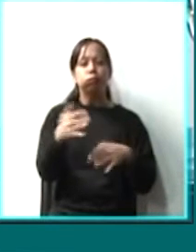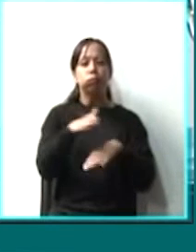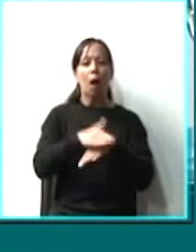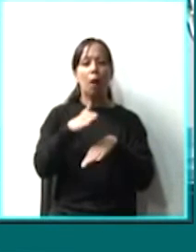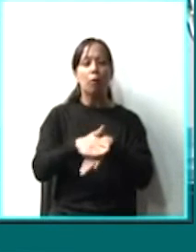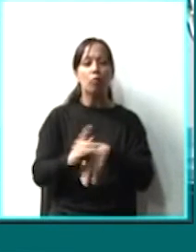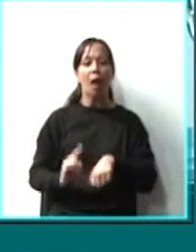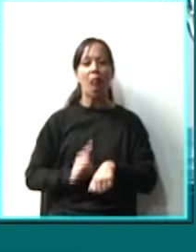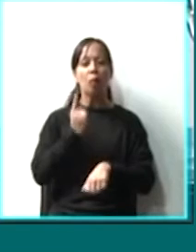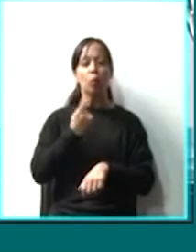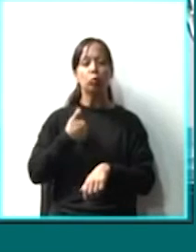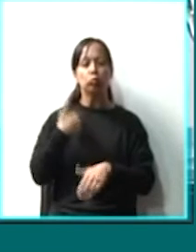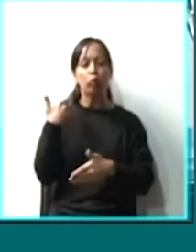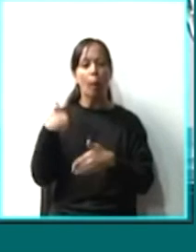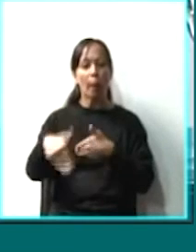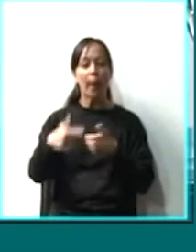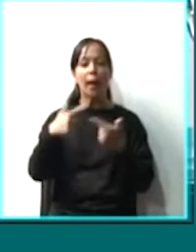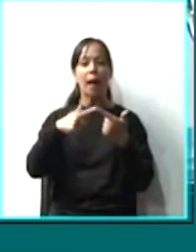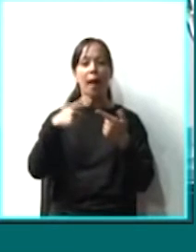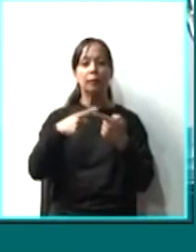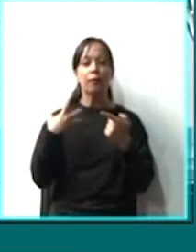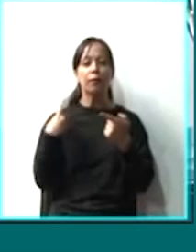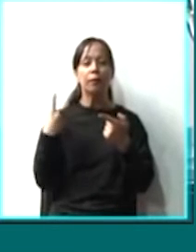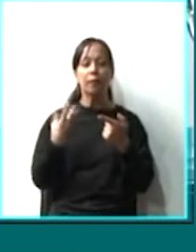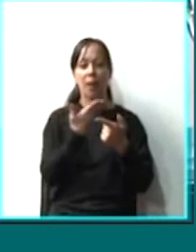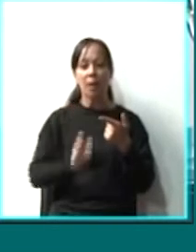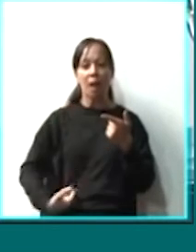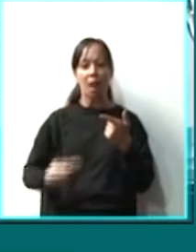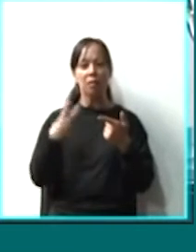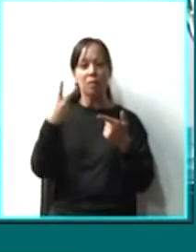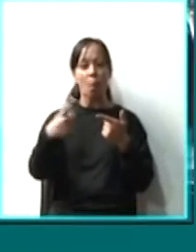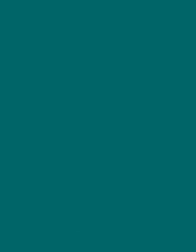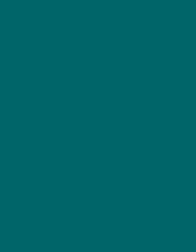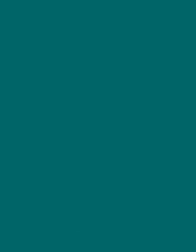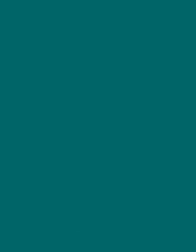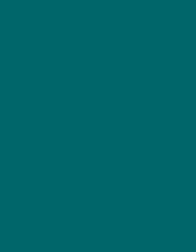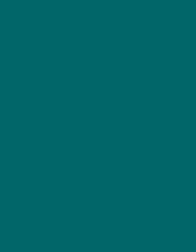a asumir junto al vicepresidente segundo Martín Ocampo y al vicepresidente tercero Roy Cortina.